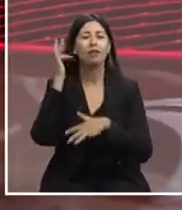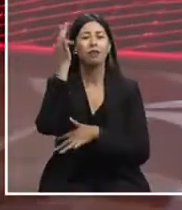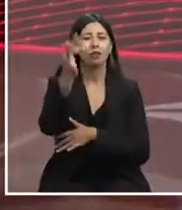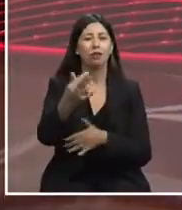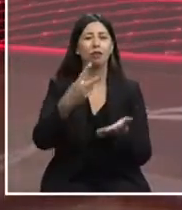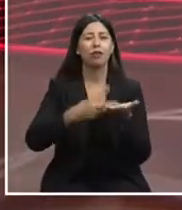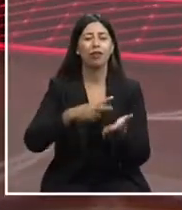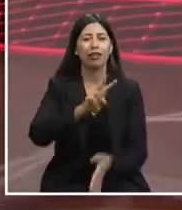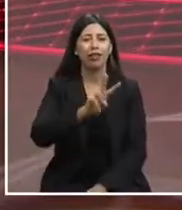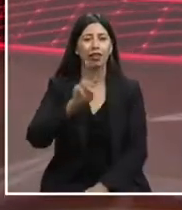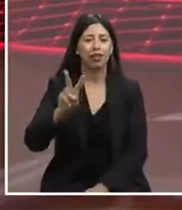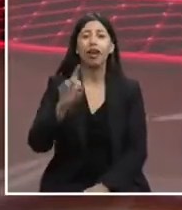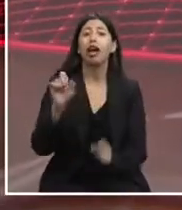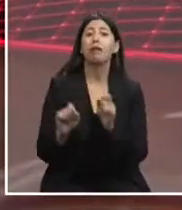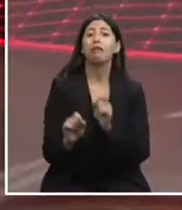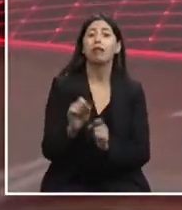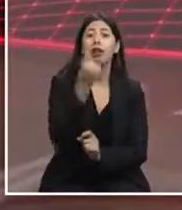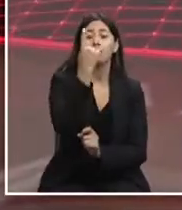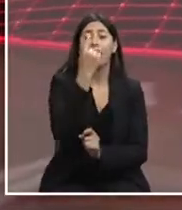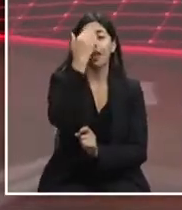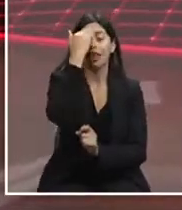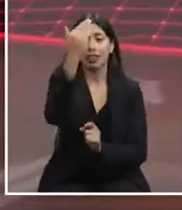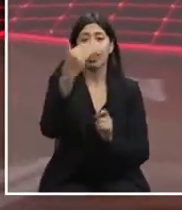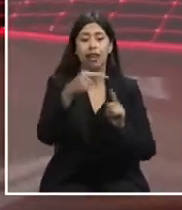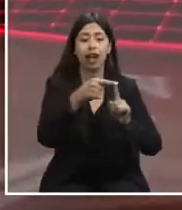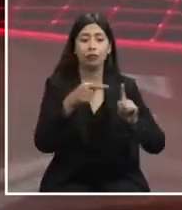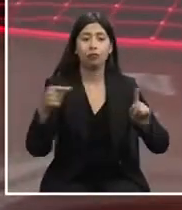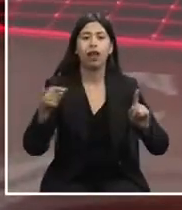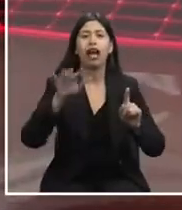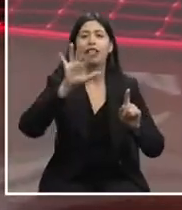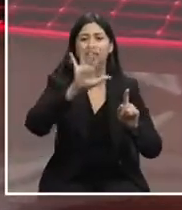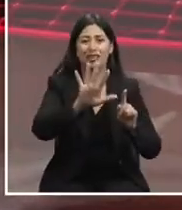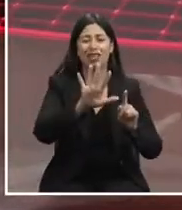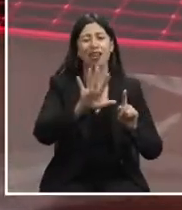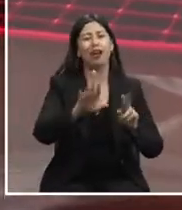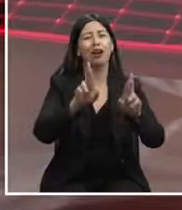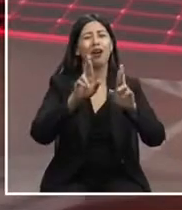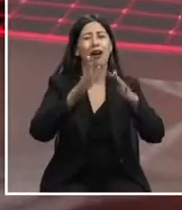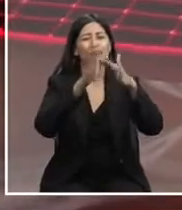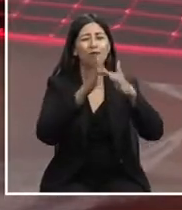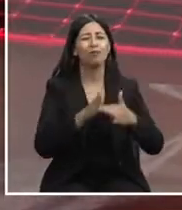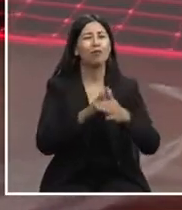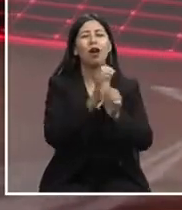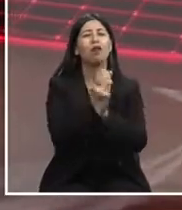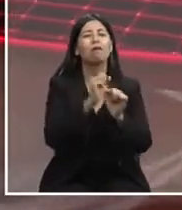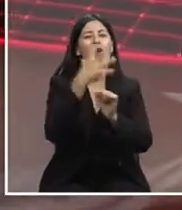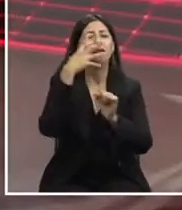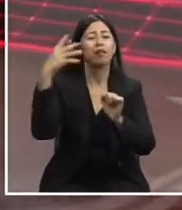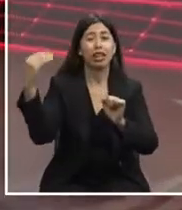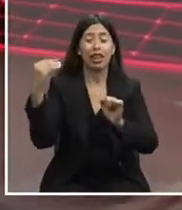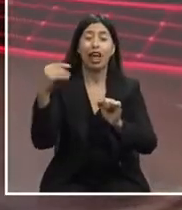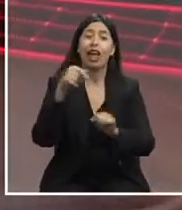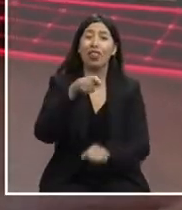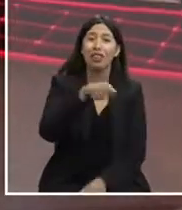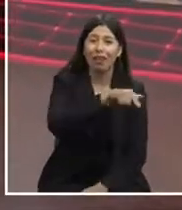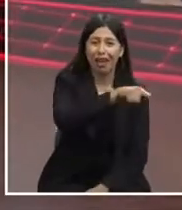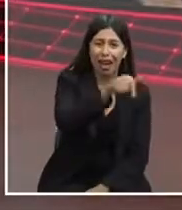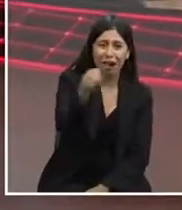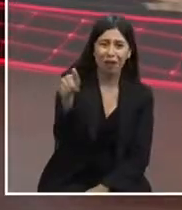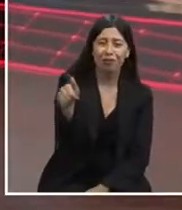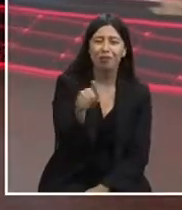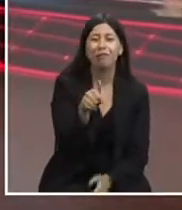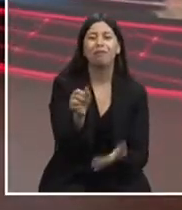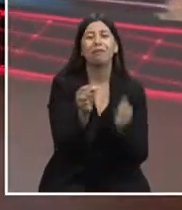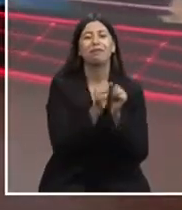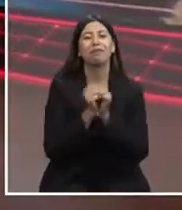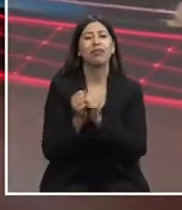primer día de 5, en una jornada que esperamos que sea inolvidable para todos quienes nos están acompañando a través de la página